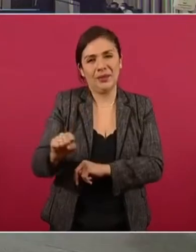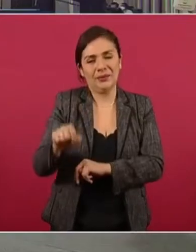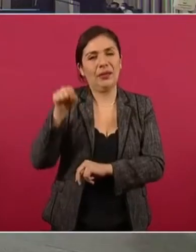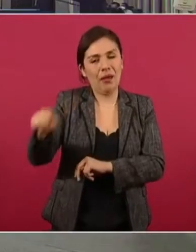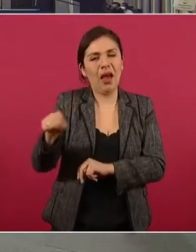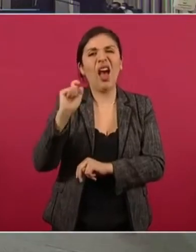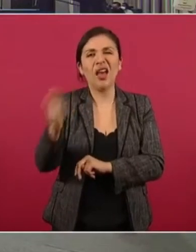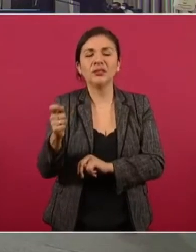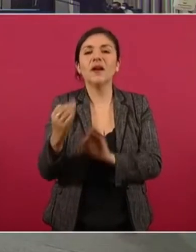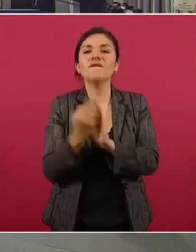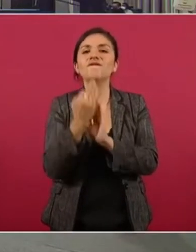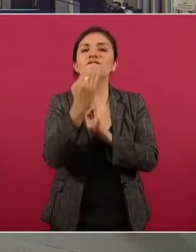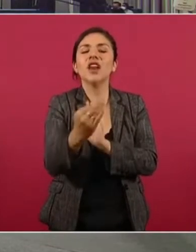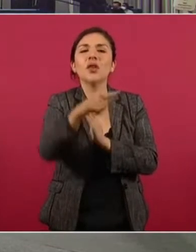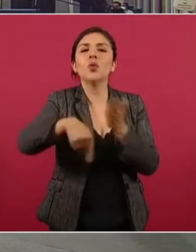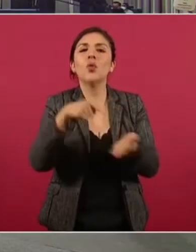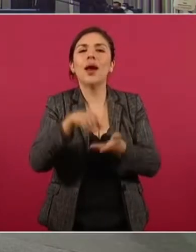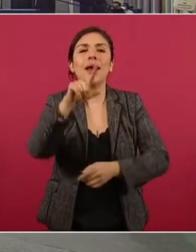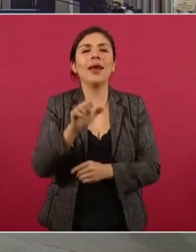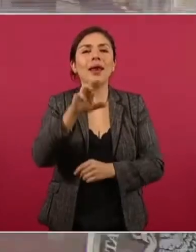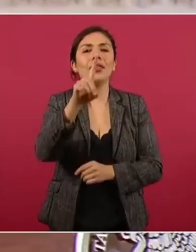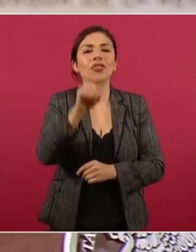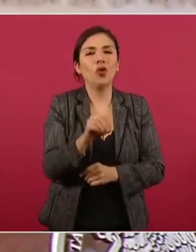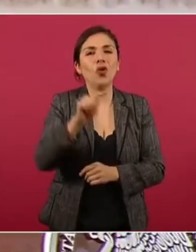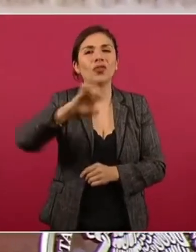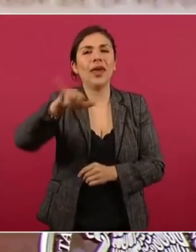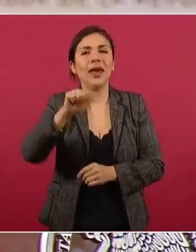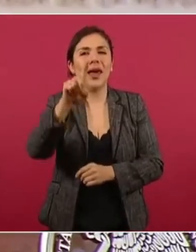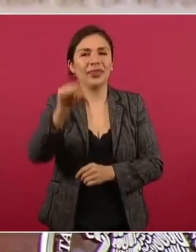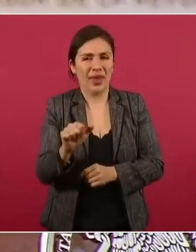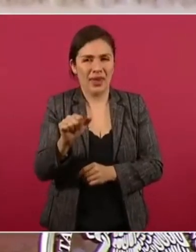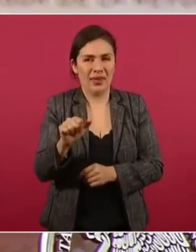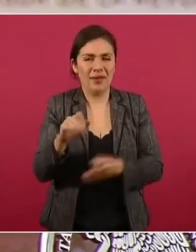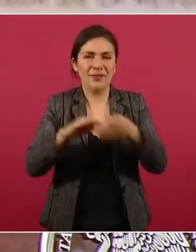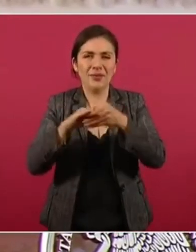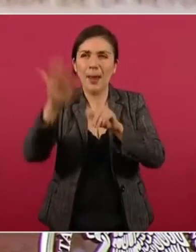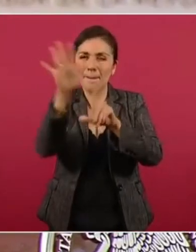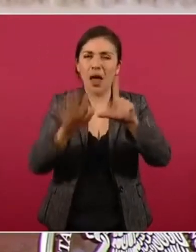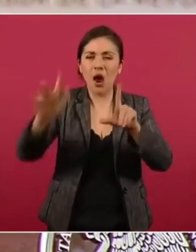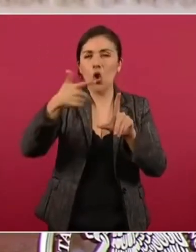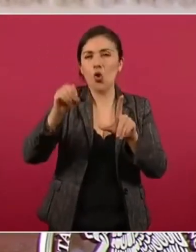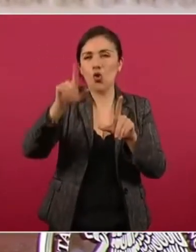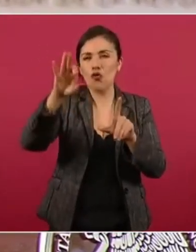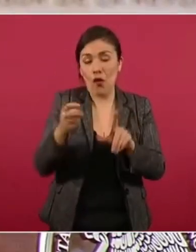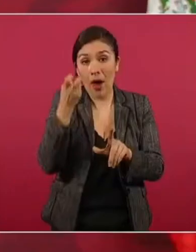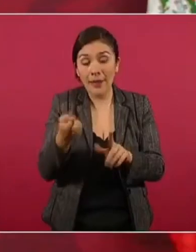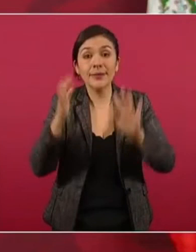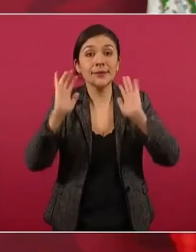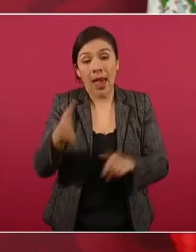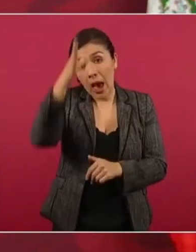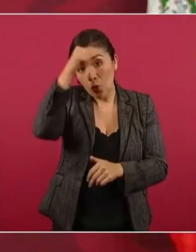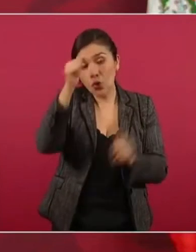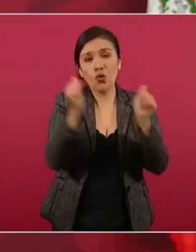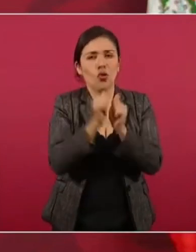enfrente a Lerdo de Tejada, en el Golfo. Ya hay un acuerdo con una